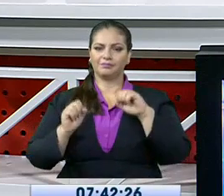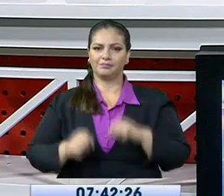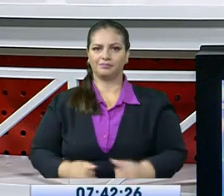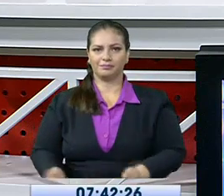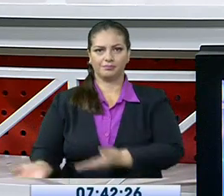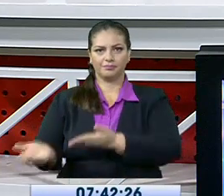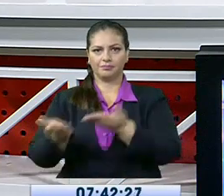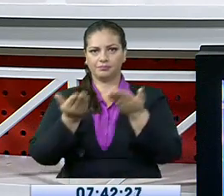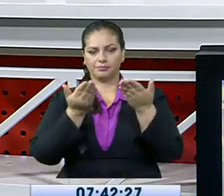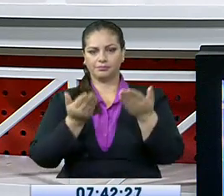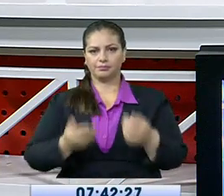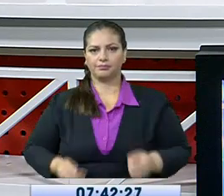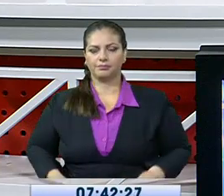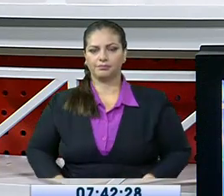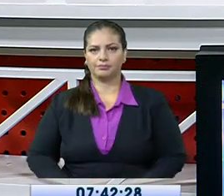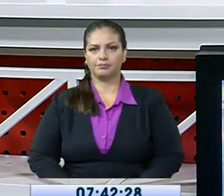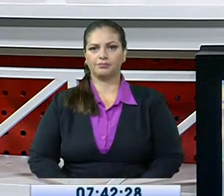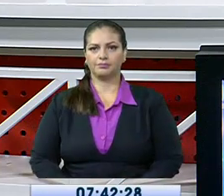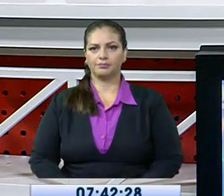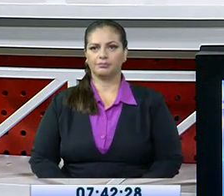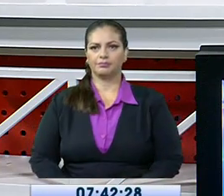novedades el día de hoy.